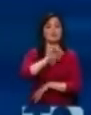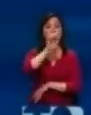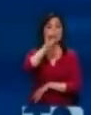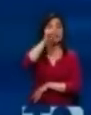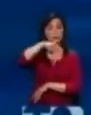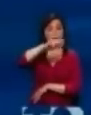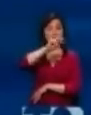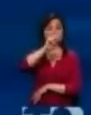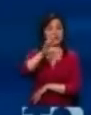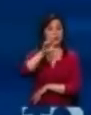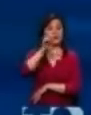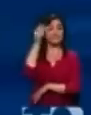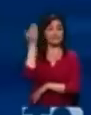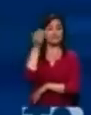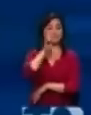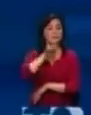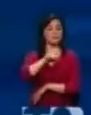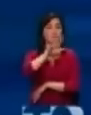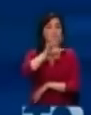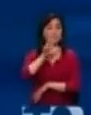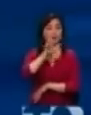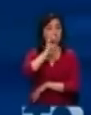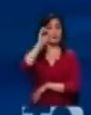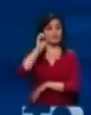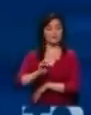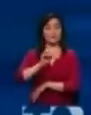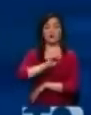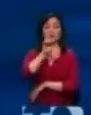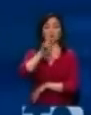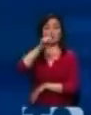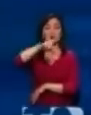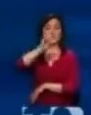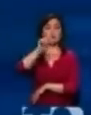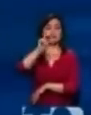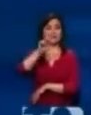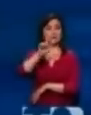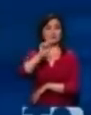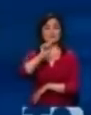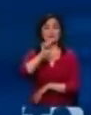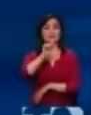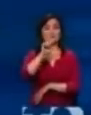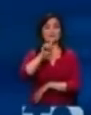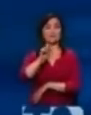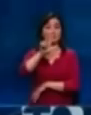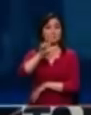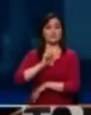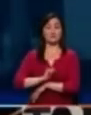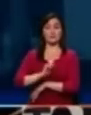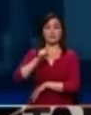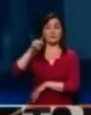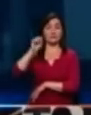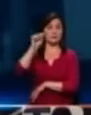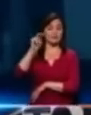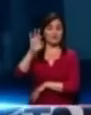Espinel, 1,53%. Patricio Suquilanda, 1,3%. Y Washington Pesante, 0,59%. Los